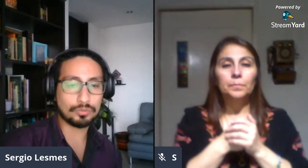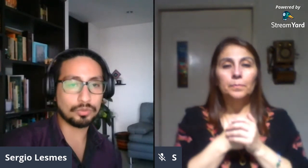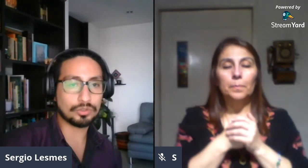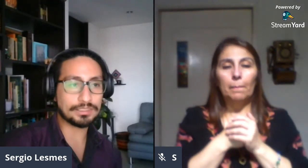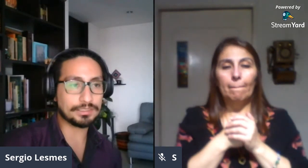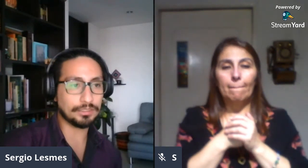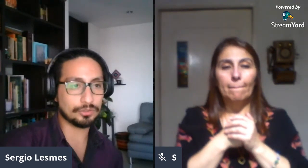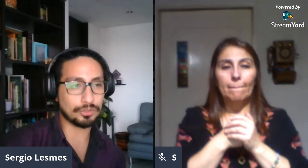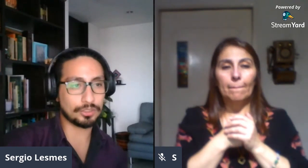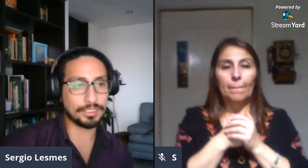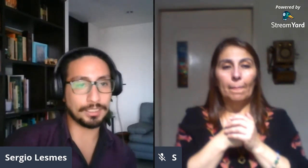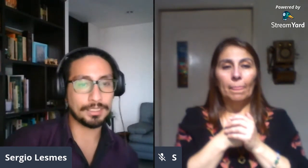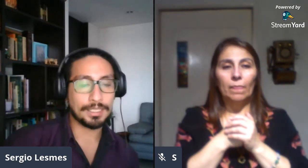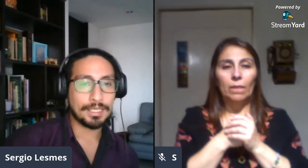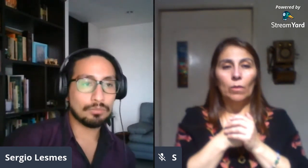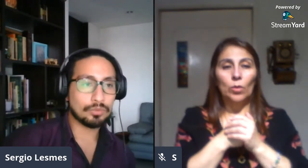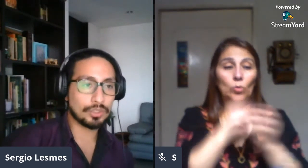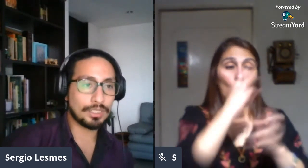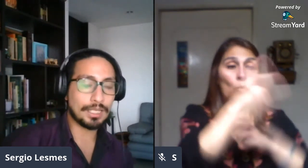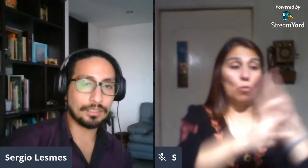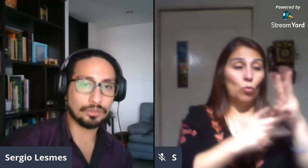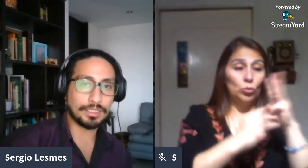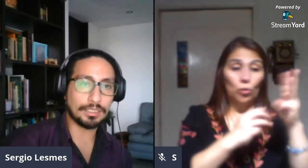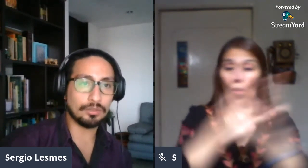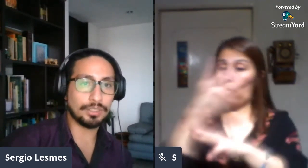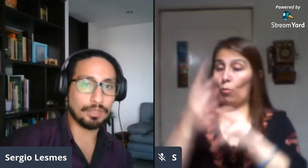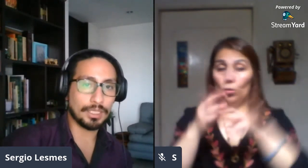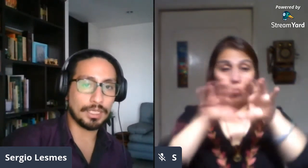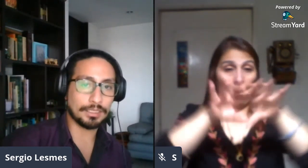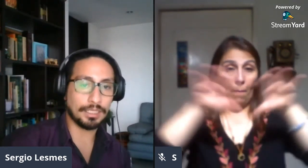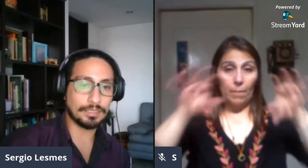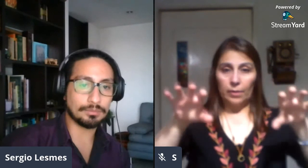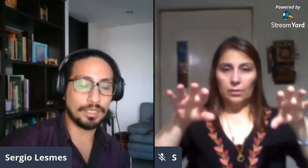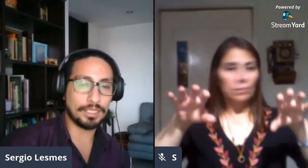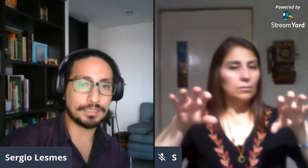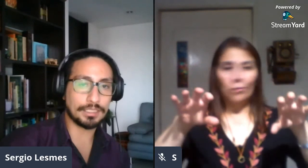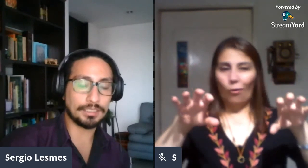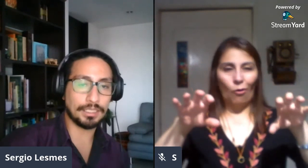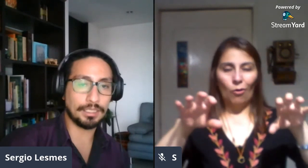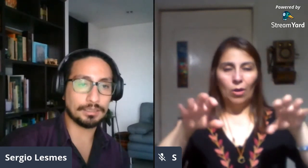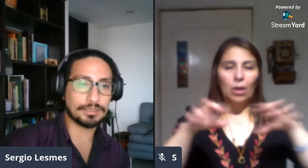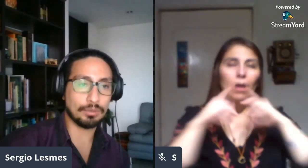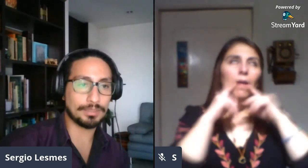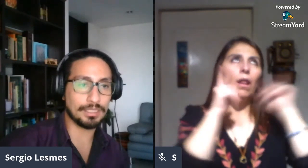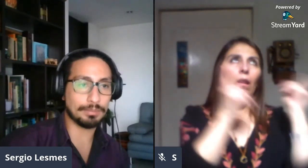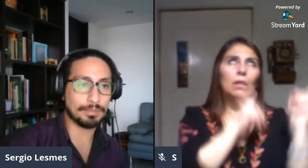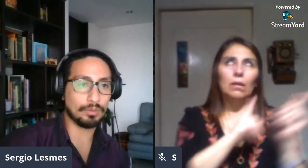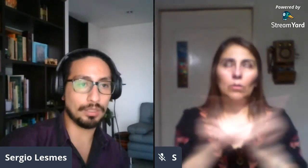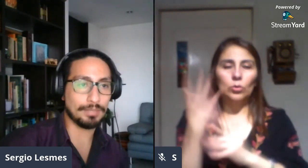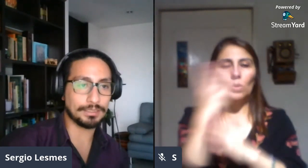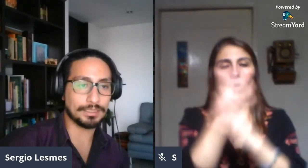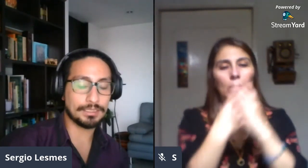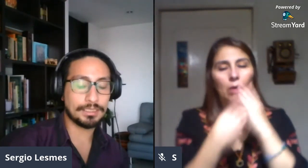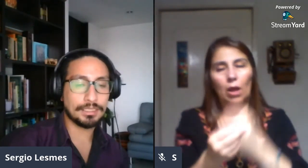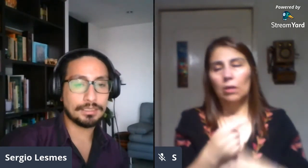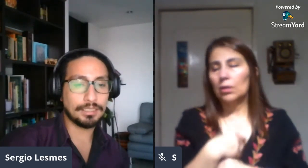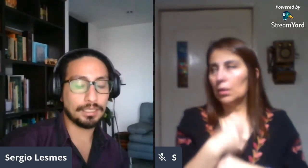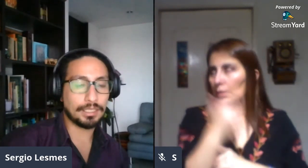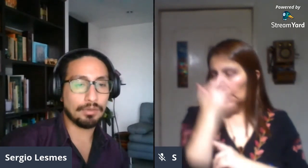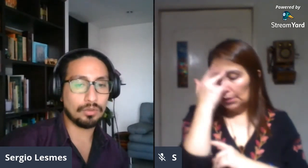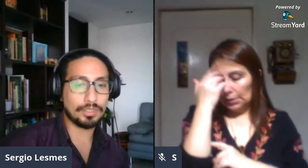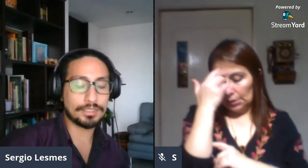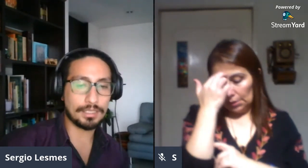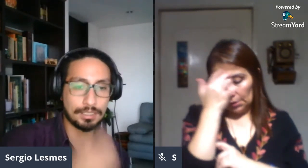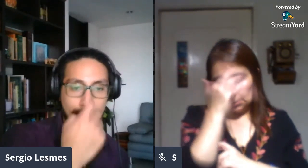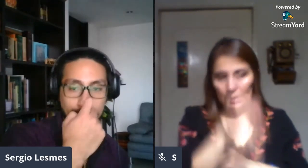no son dos mundos distintos. Yo creo que mucha de la retórica neoliberal que es molesta y que se vuelve siempre problemática